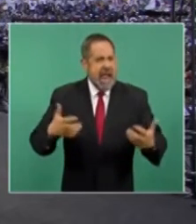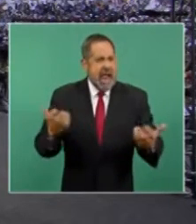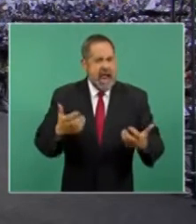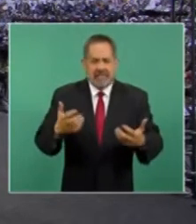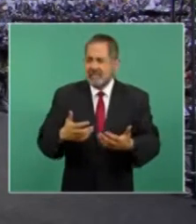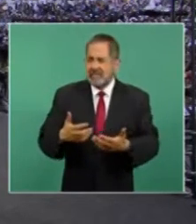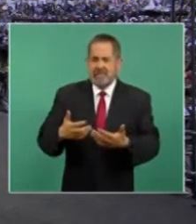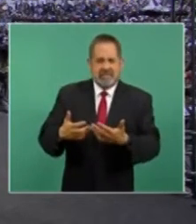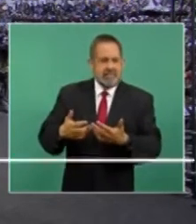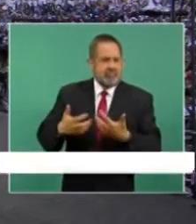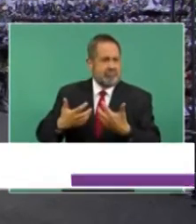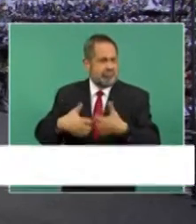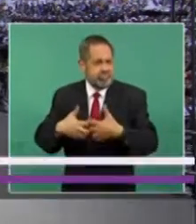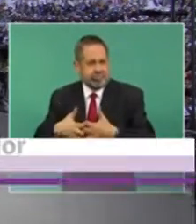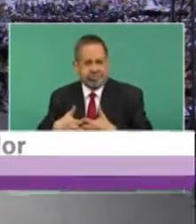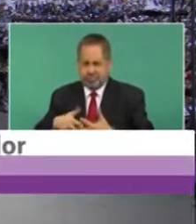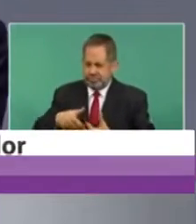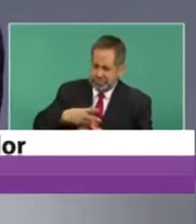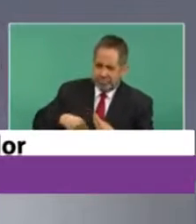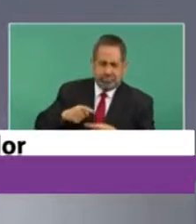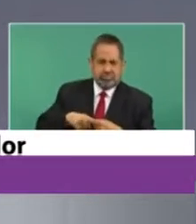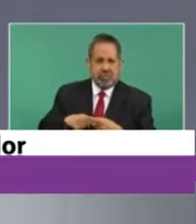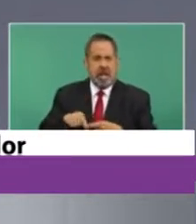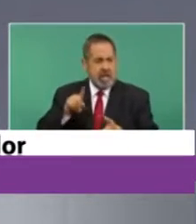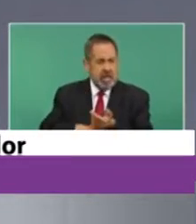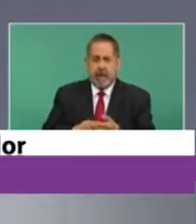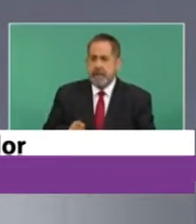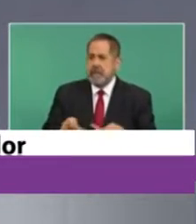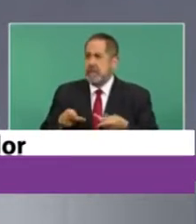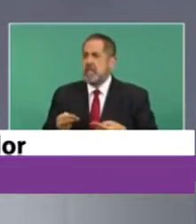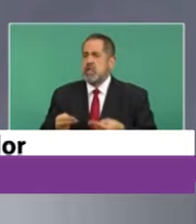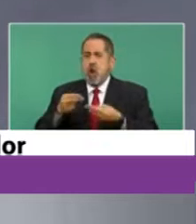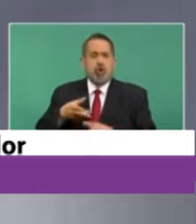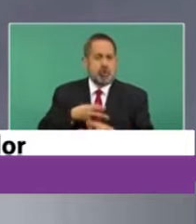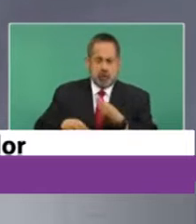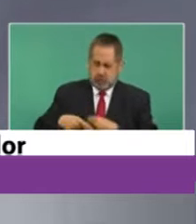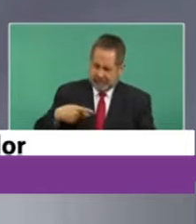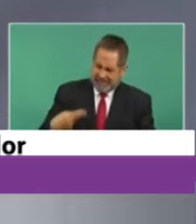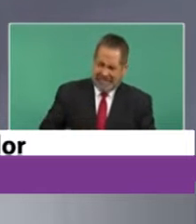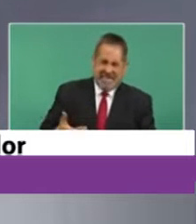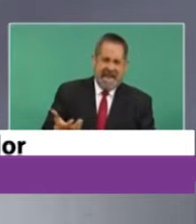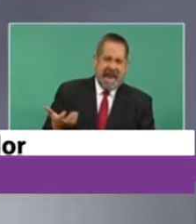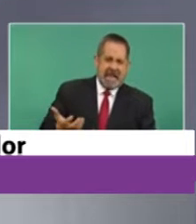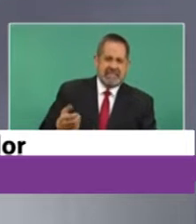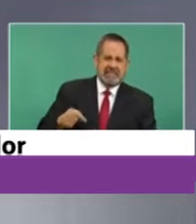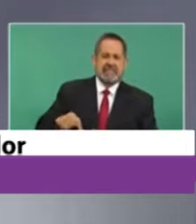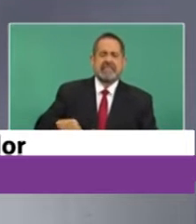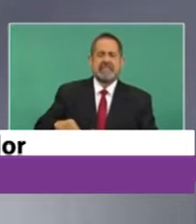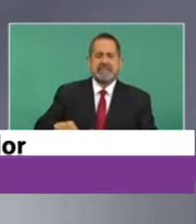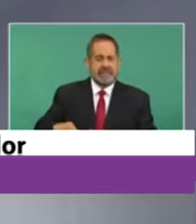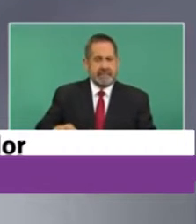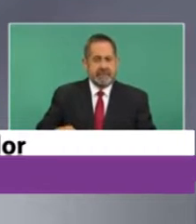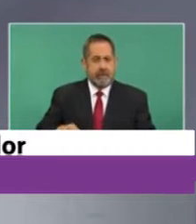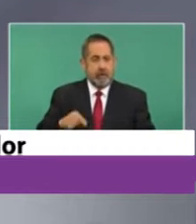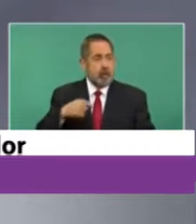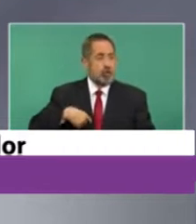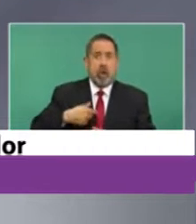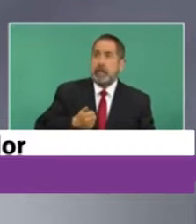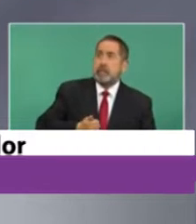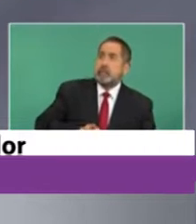estos combustibles en el mercado interno. Esto implicará no